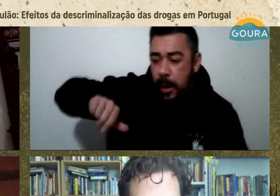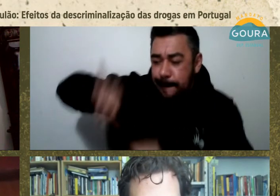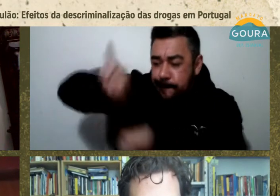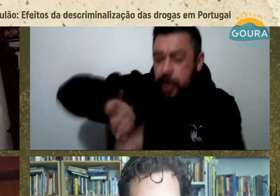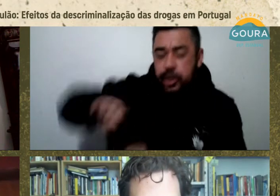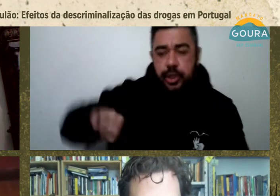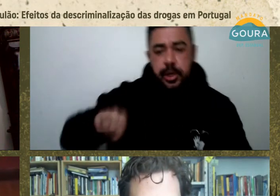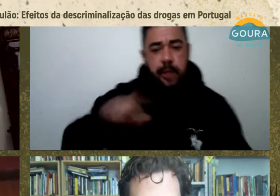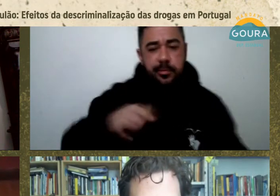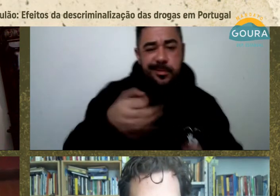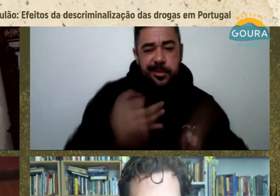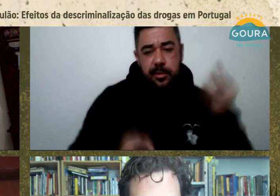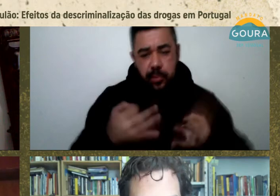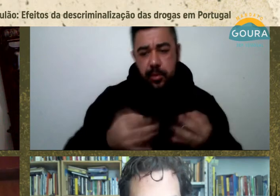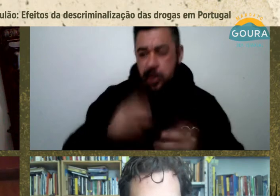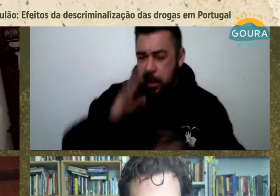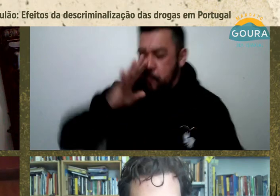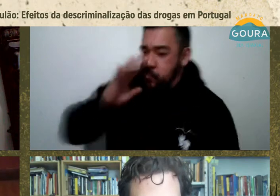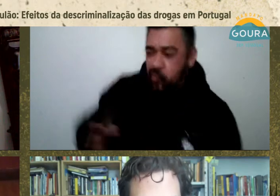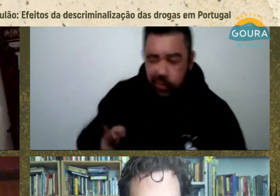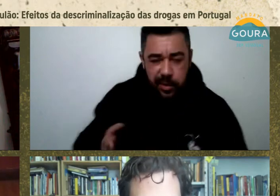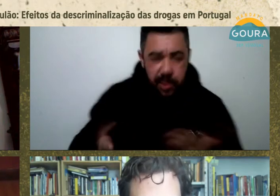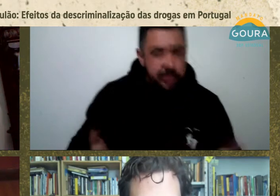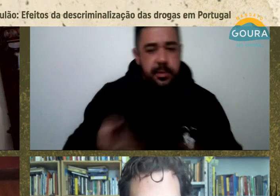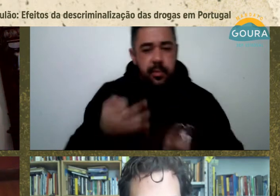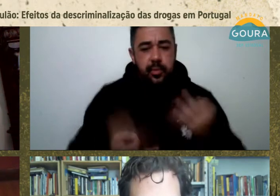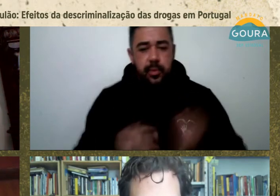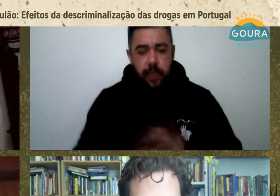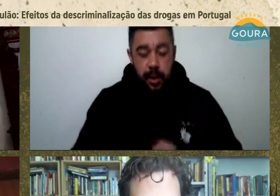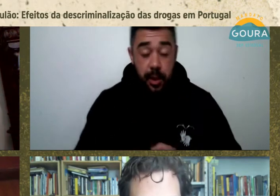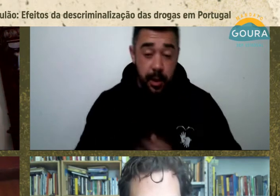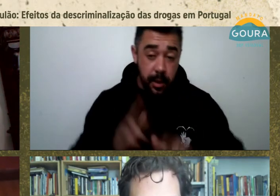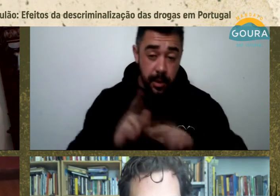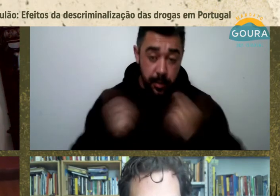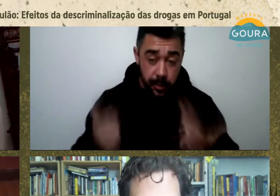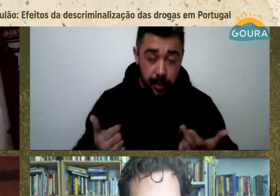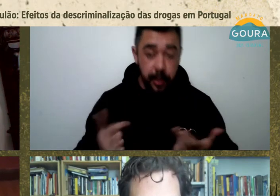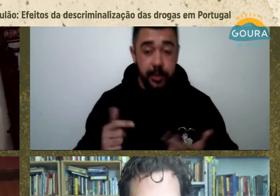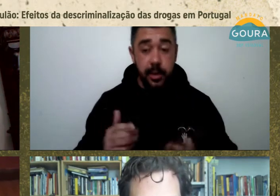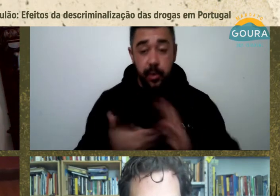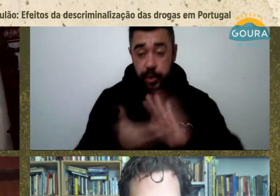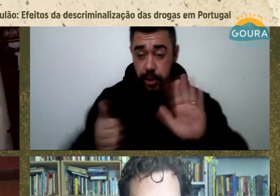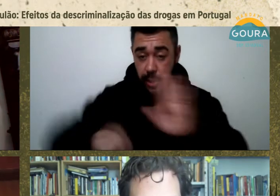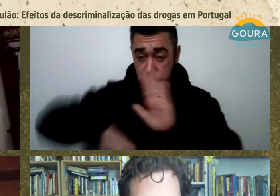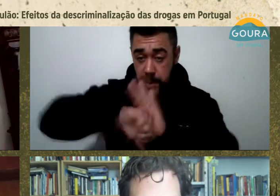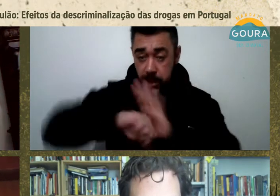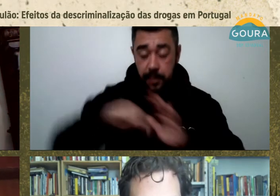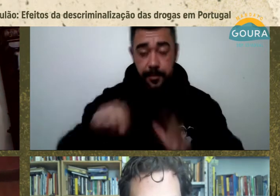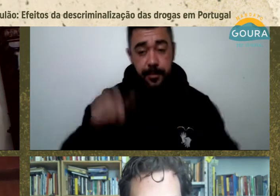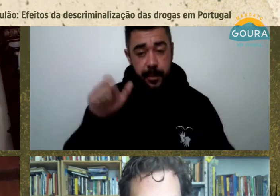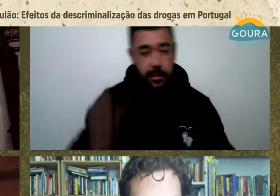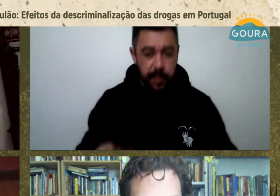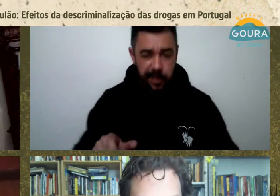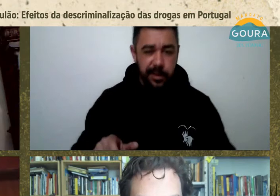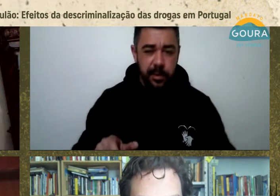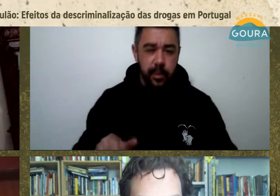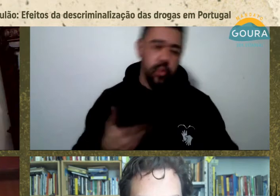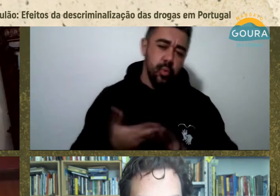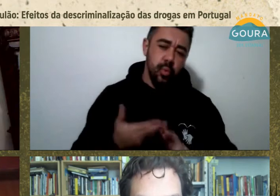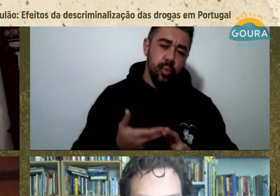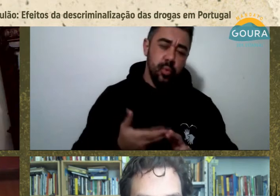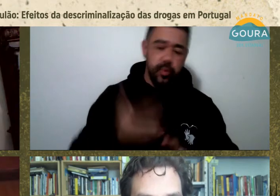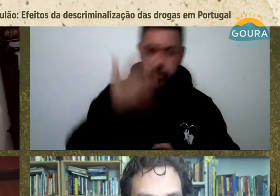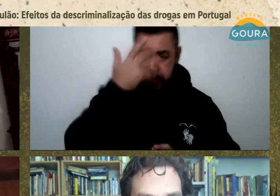y de acusación penal. Por lo tanto, esa es la descriminalización del uso personal como un acto